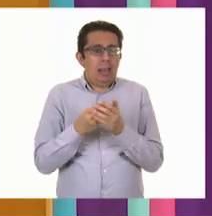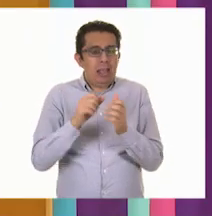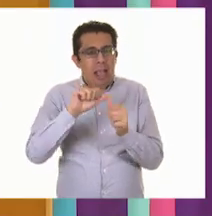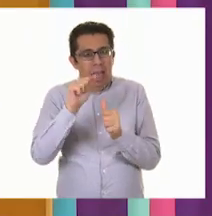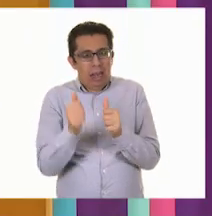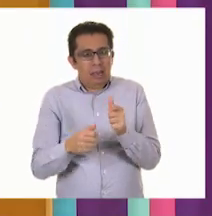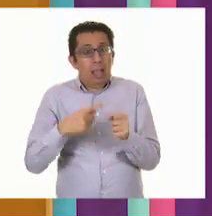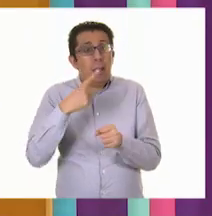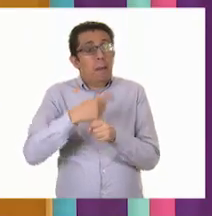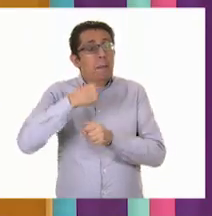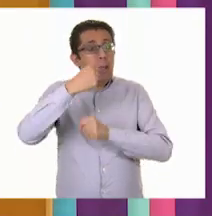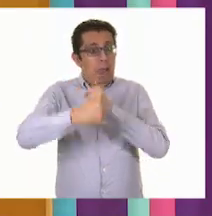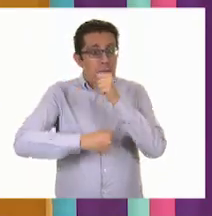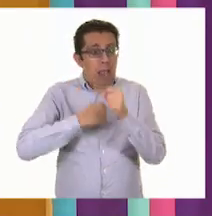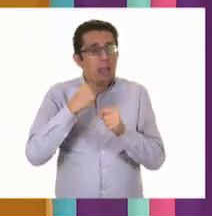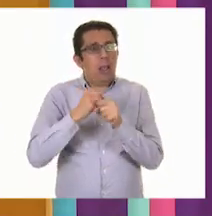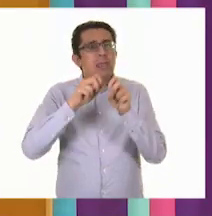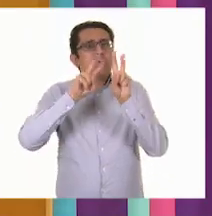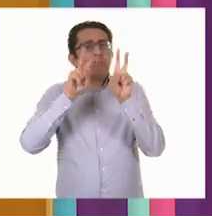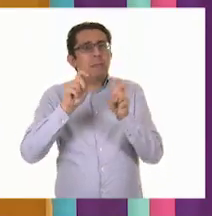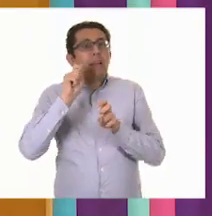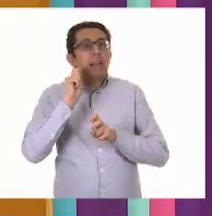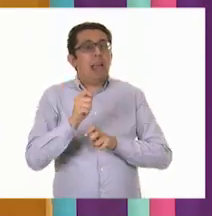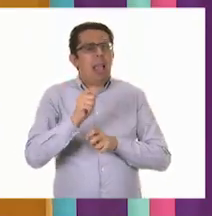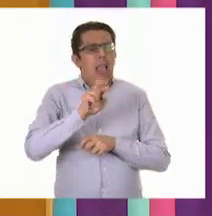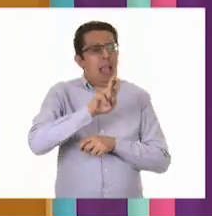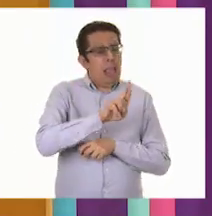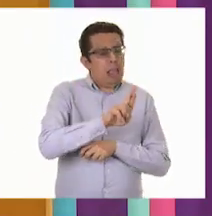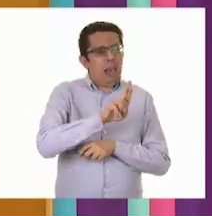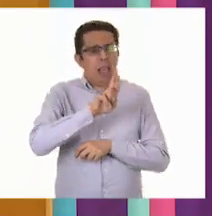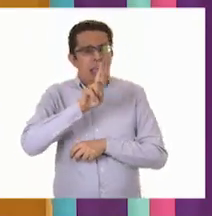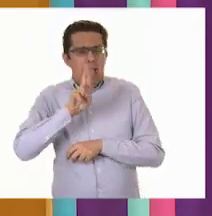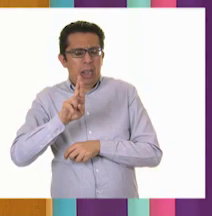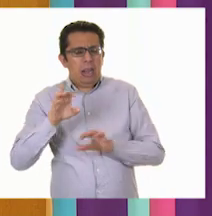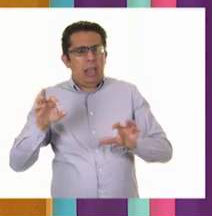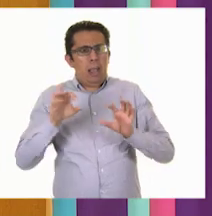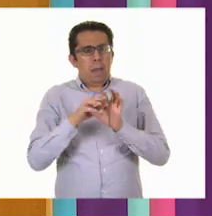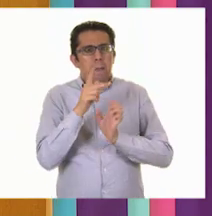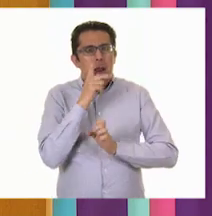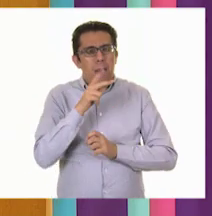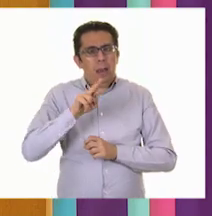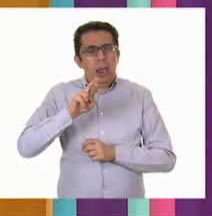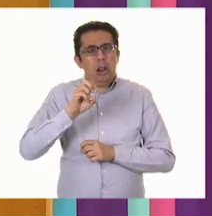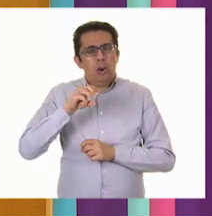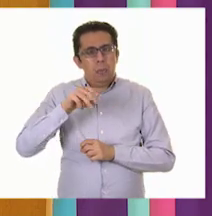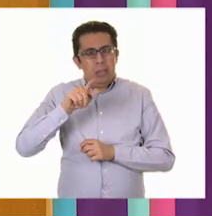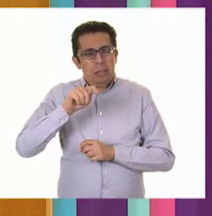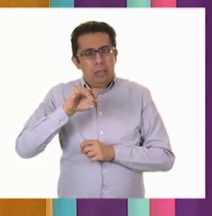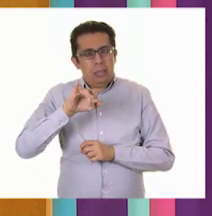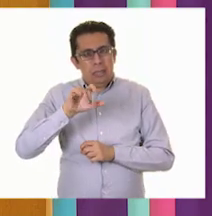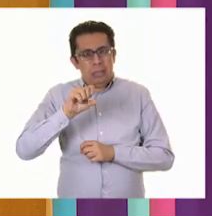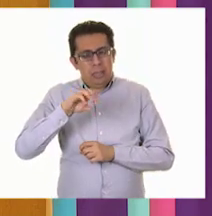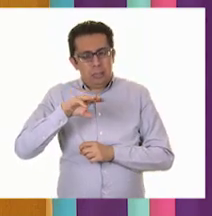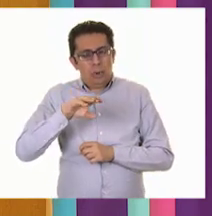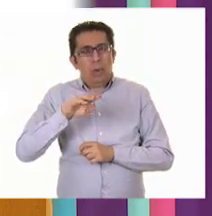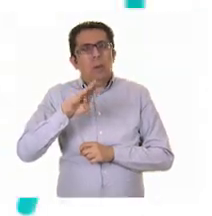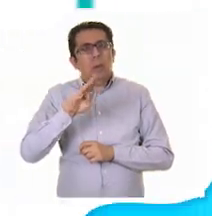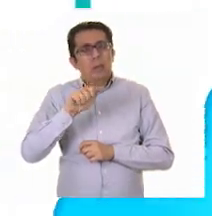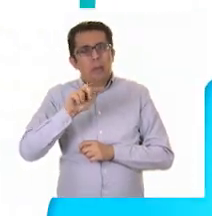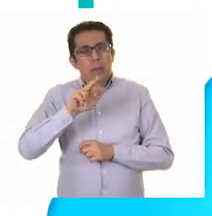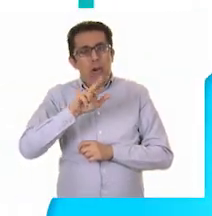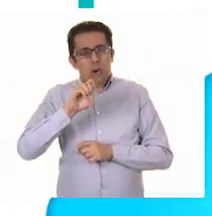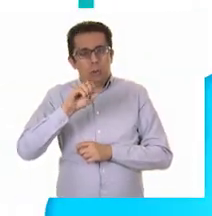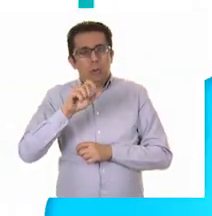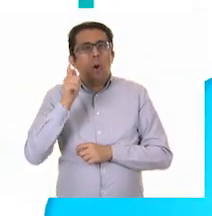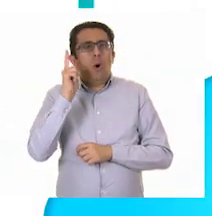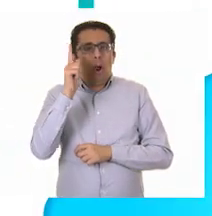artes de primer grado y el tema fue R con R de romanticismo y barroco. Esperamos que lo hayan disfrutado tanto como nosotros. Y